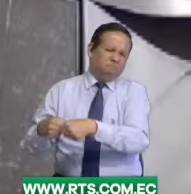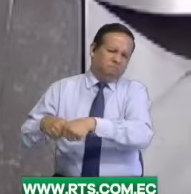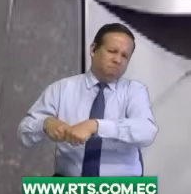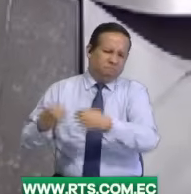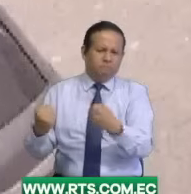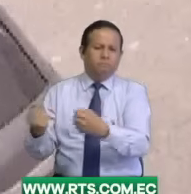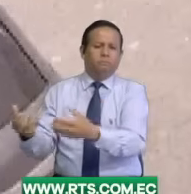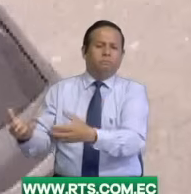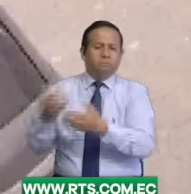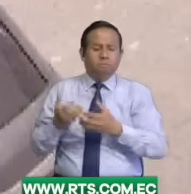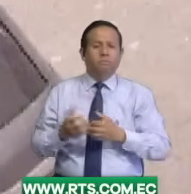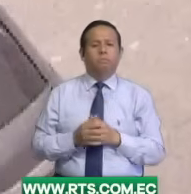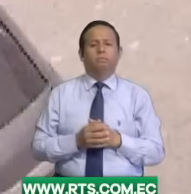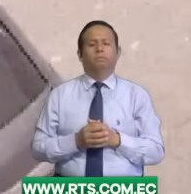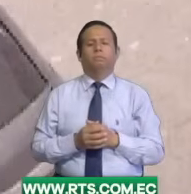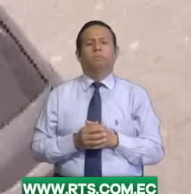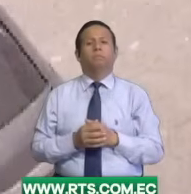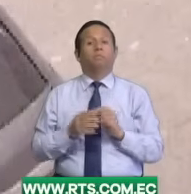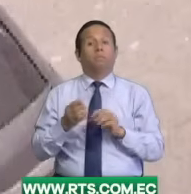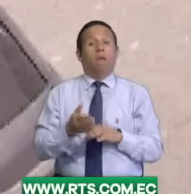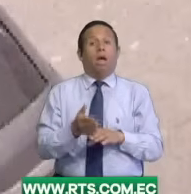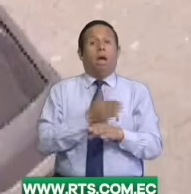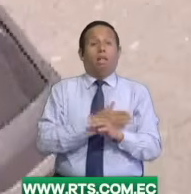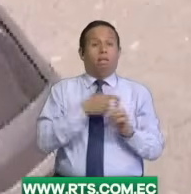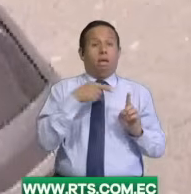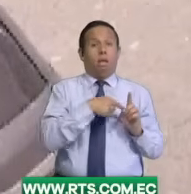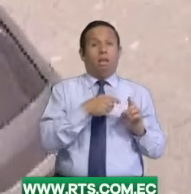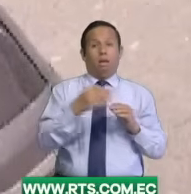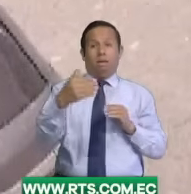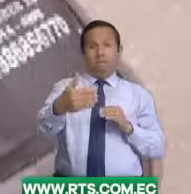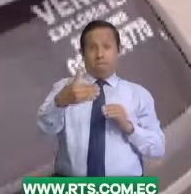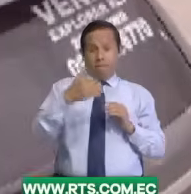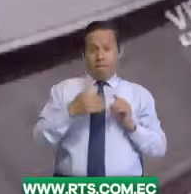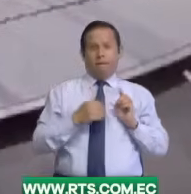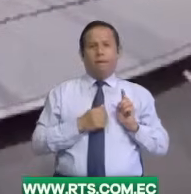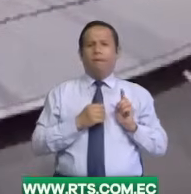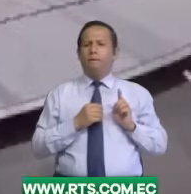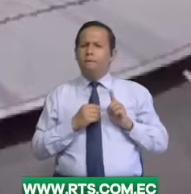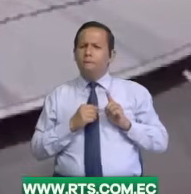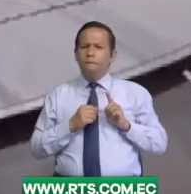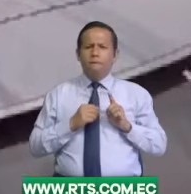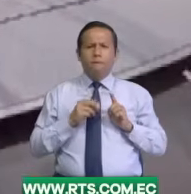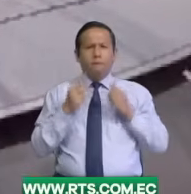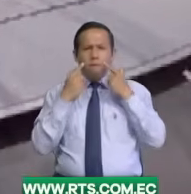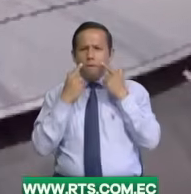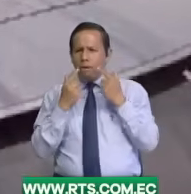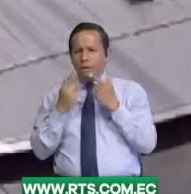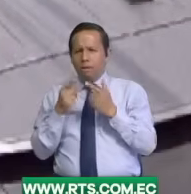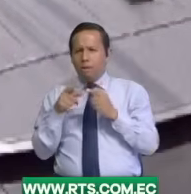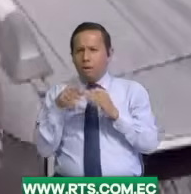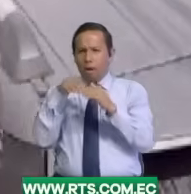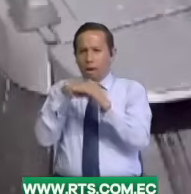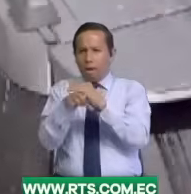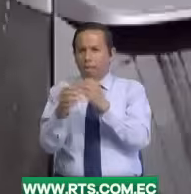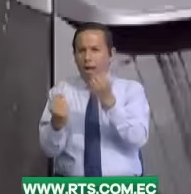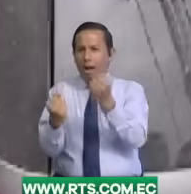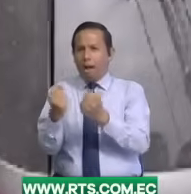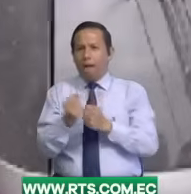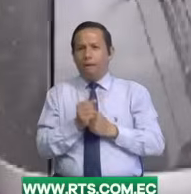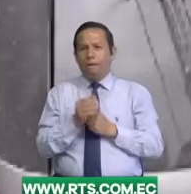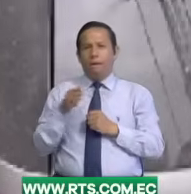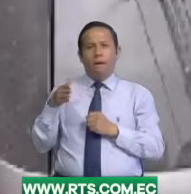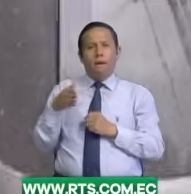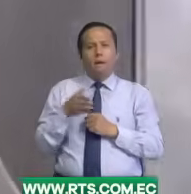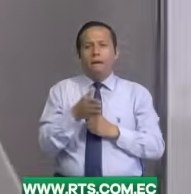Está en la vereda de al frente y cuando se da la ocasión de que entre este expreso escolar que entra a llevar a una niña, mientras entró y salió, no cerraron